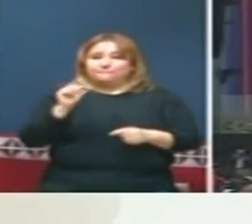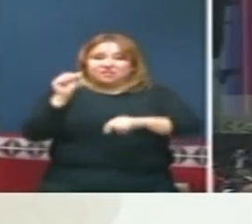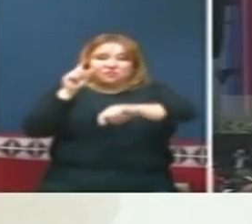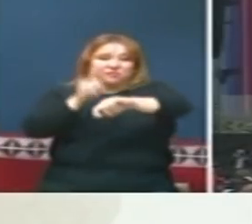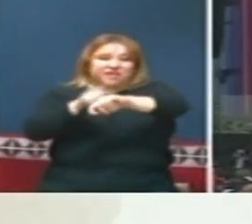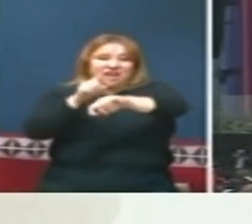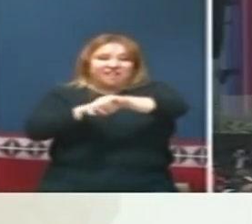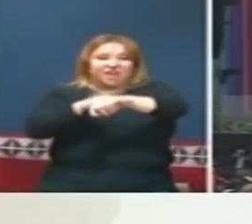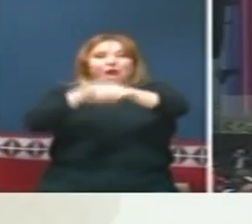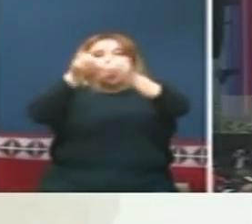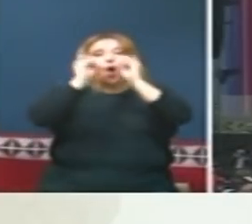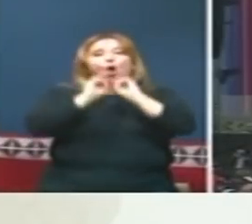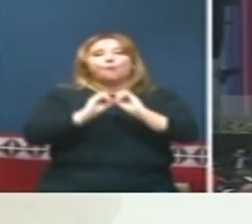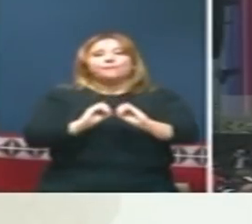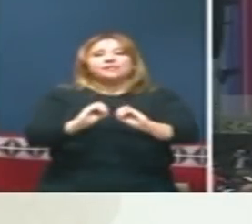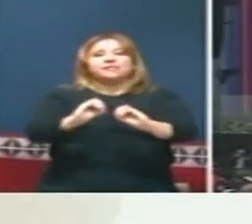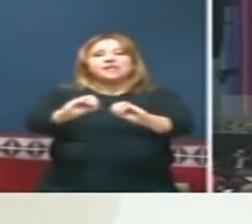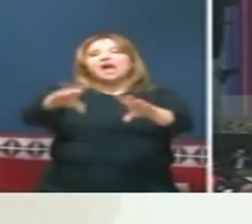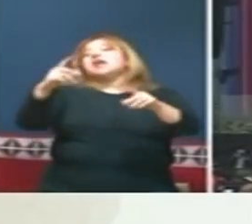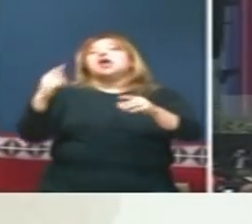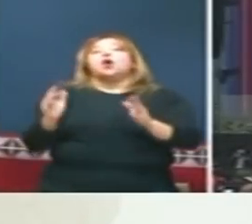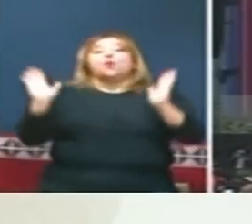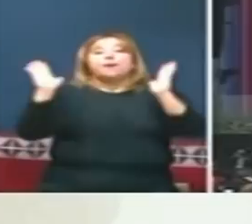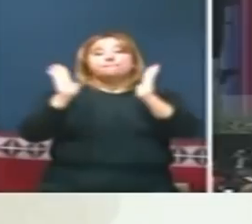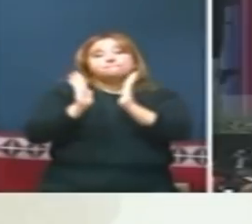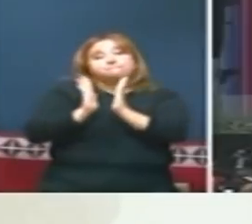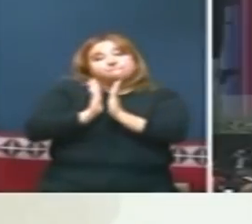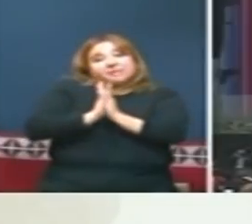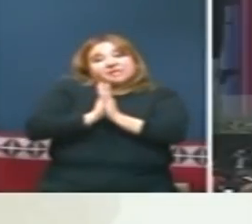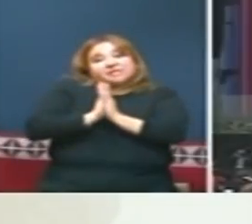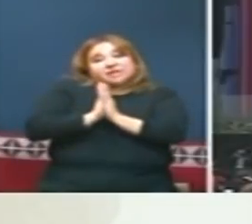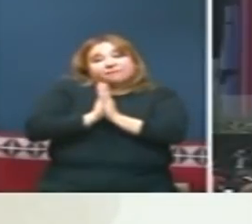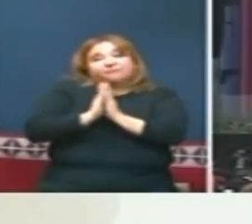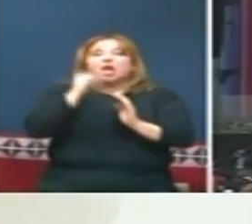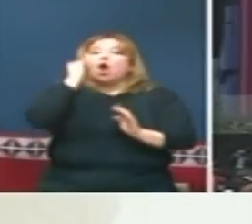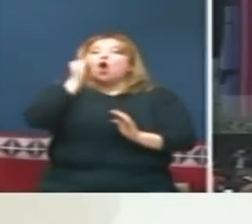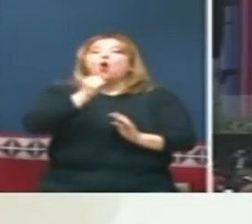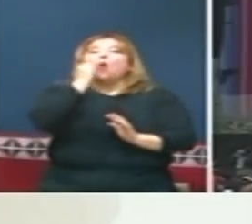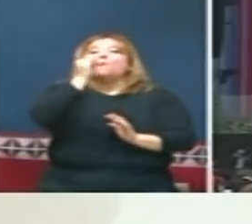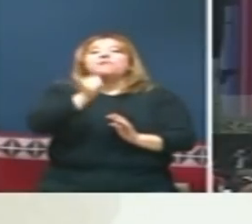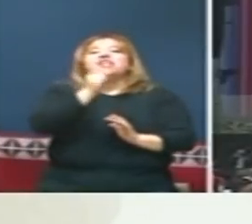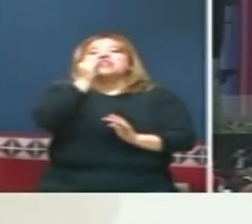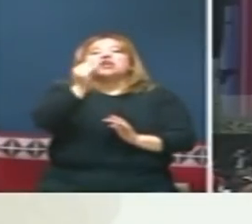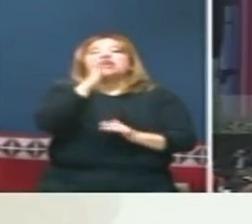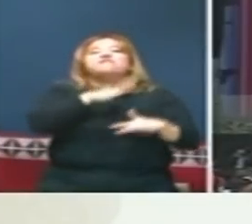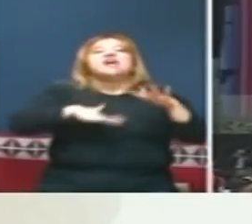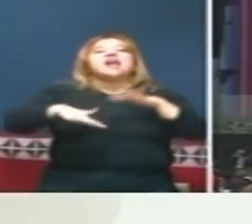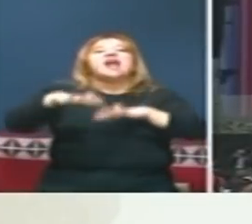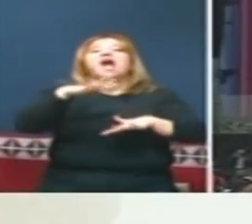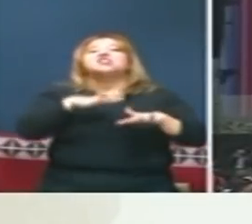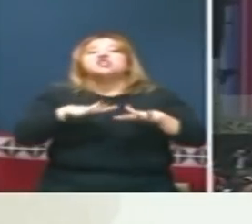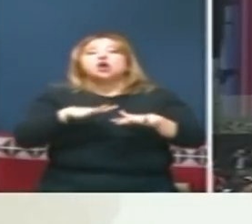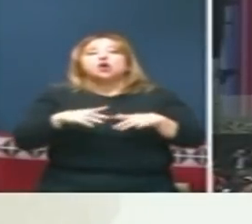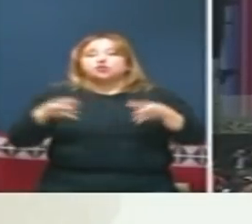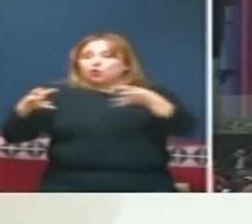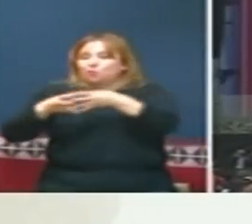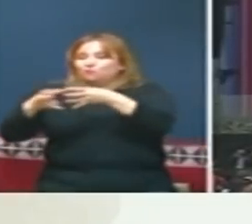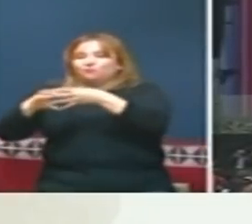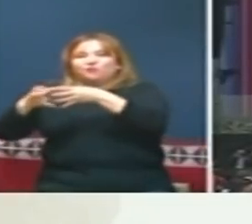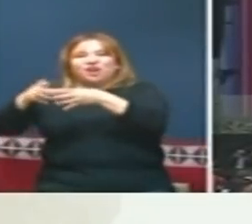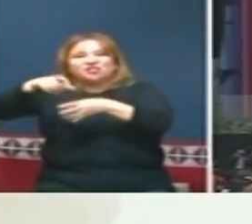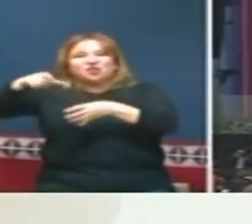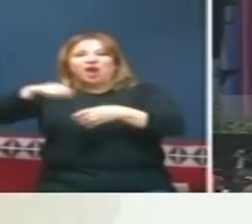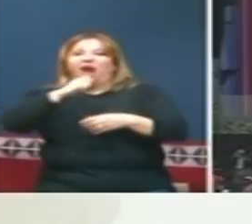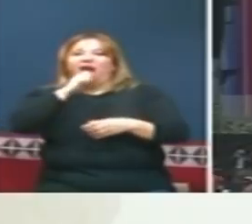más va a comenzar esta ceremonia con una misa. Bueno, hace un rato ustedes explicaban todos los puntos que se van a llevar a cabo. Con un coro que está formado por gente